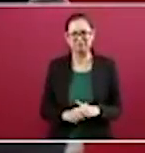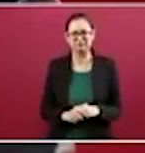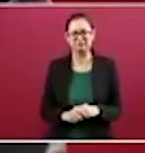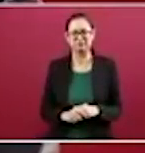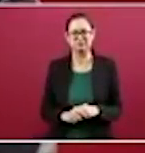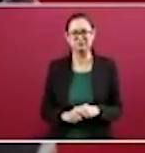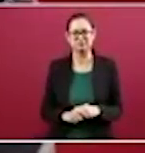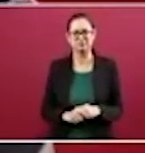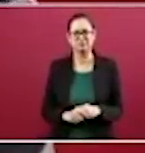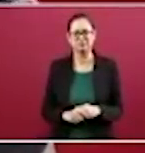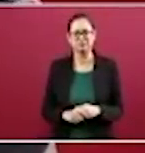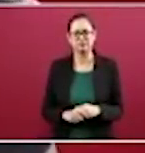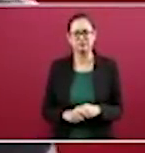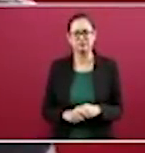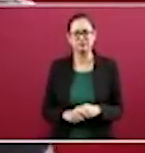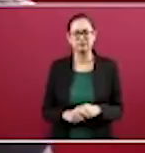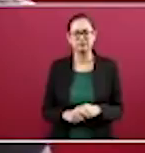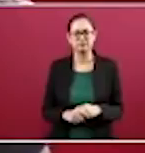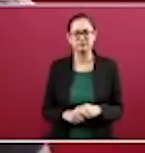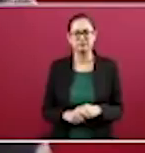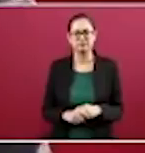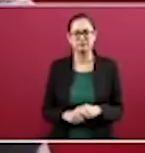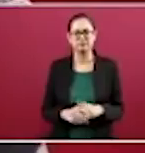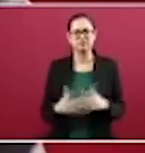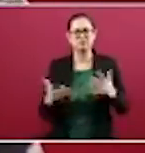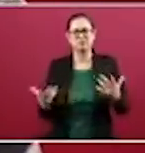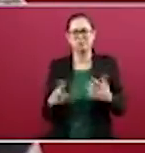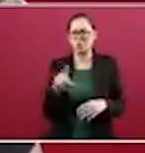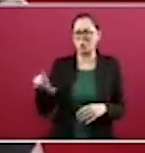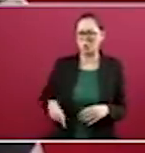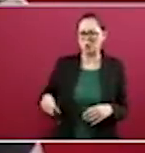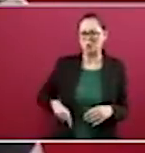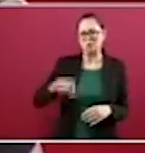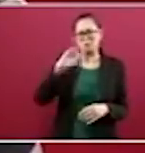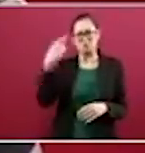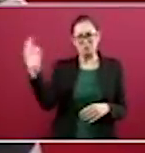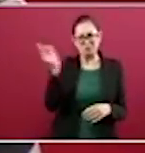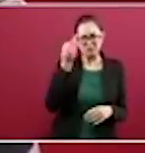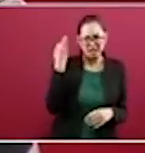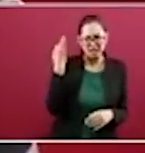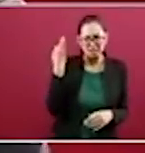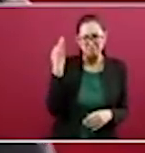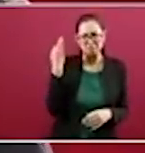¿Cómo es posible que el gobierno federal no tenga